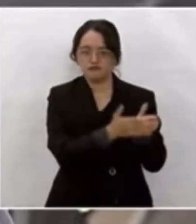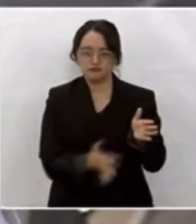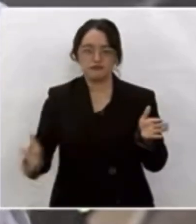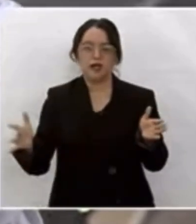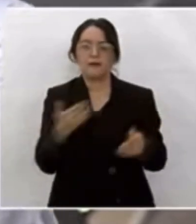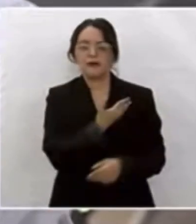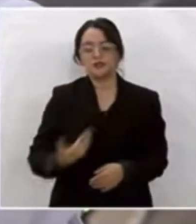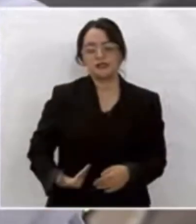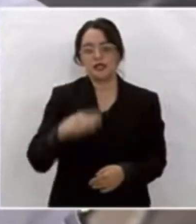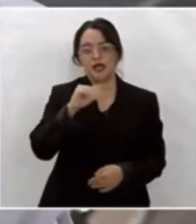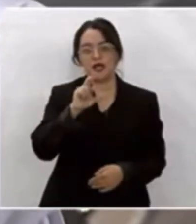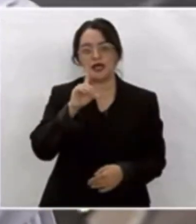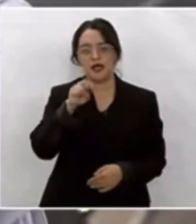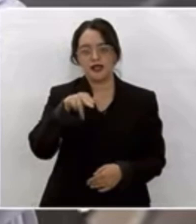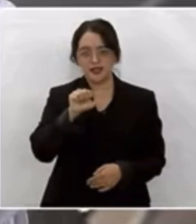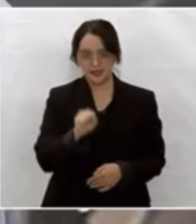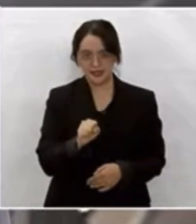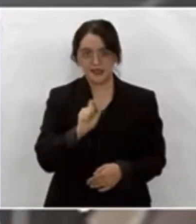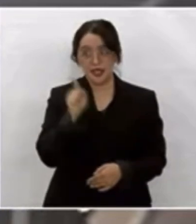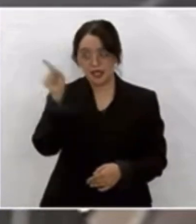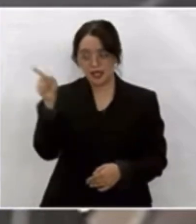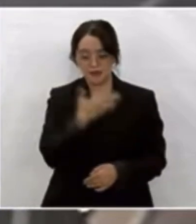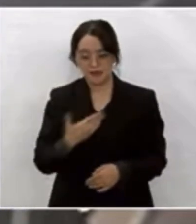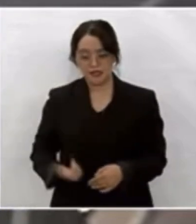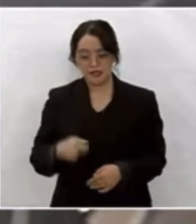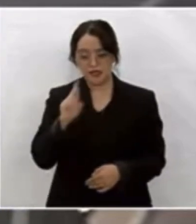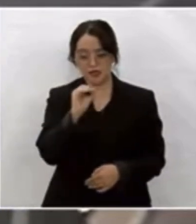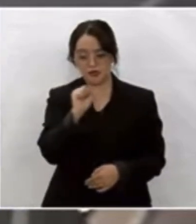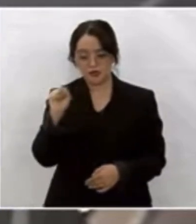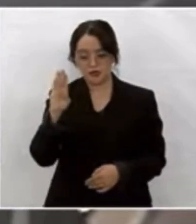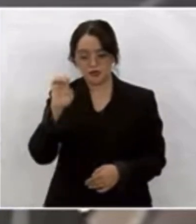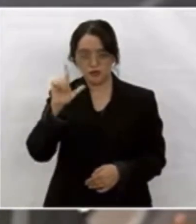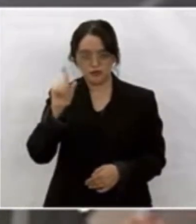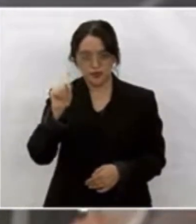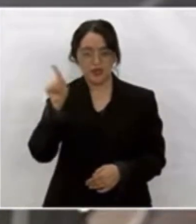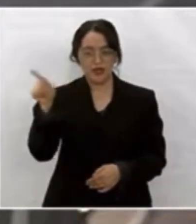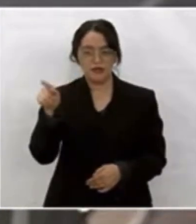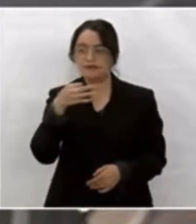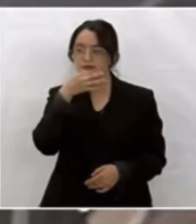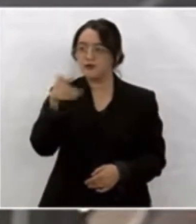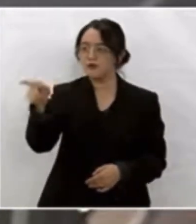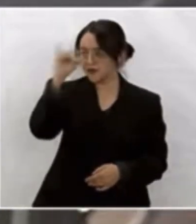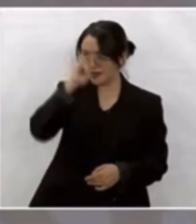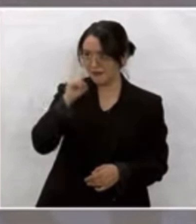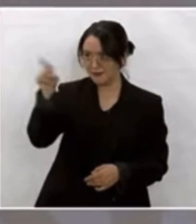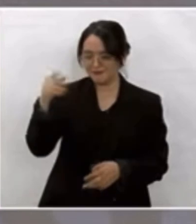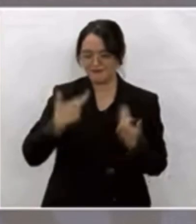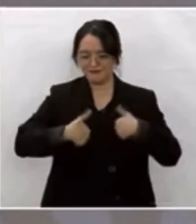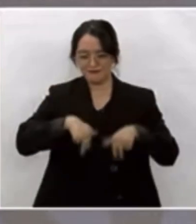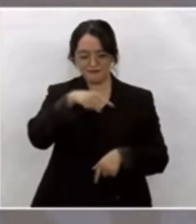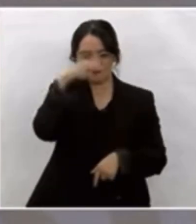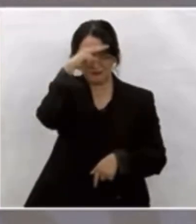Entonces, Roosevelt nombró al que había sido su jefe como embajador en nuestro